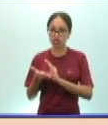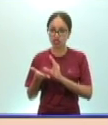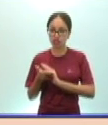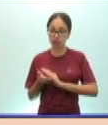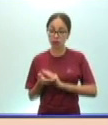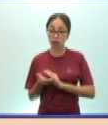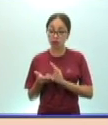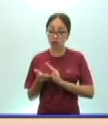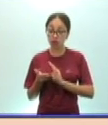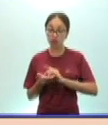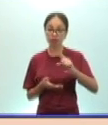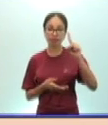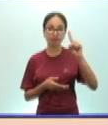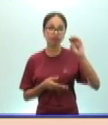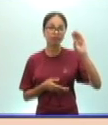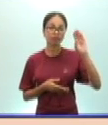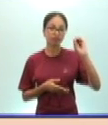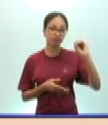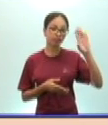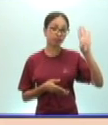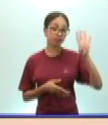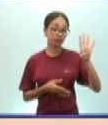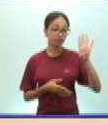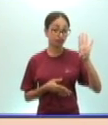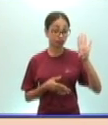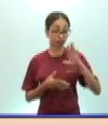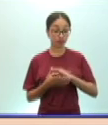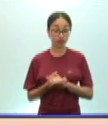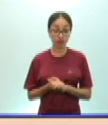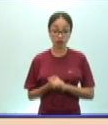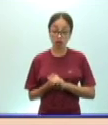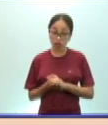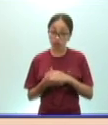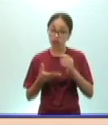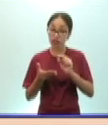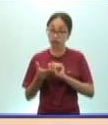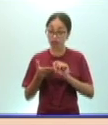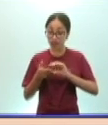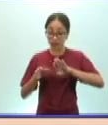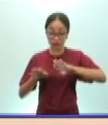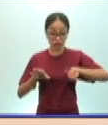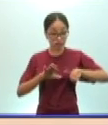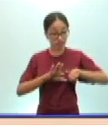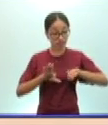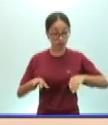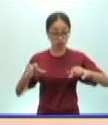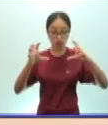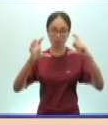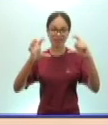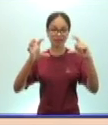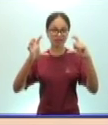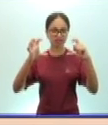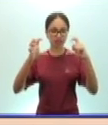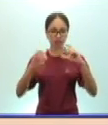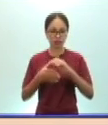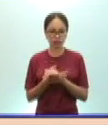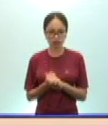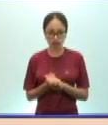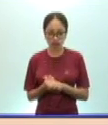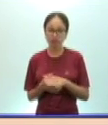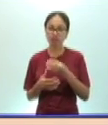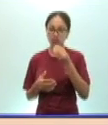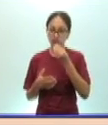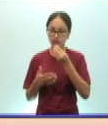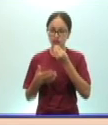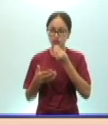y recuerden que en las páginas del libro donde está la decantación aparece la figura y ustedes posteriormente pueden anotar los